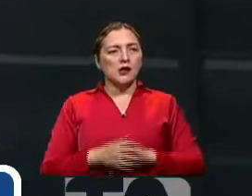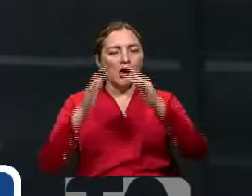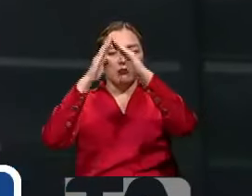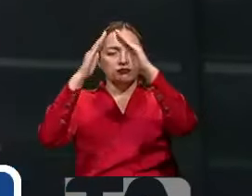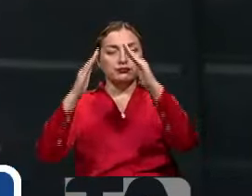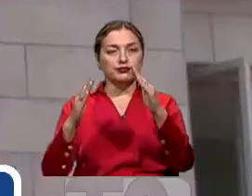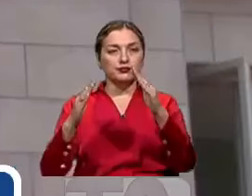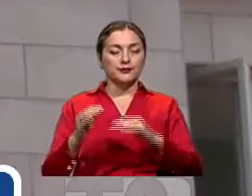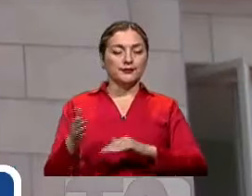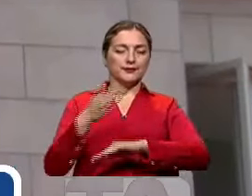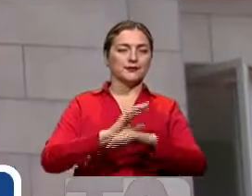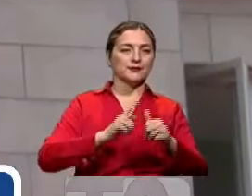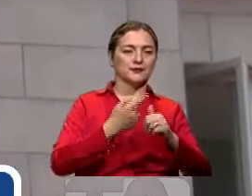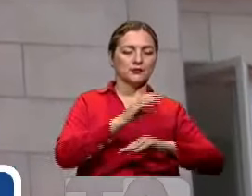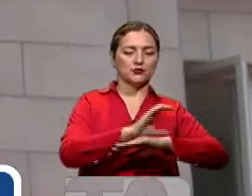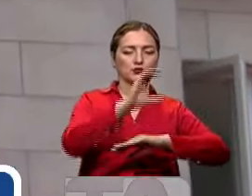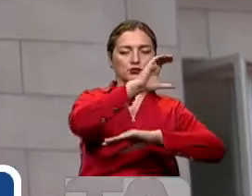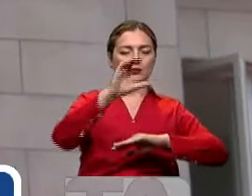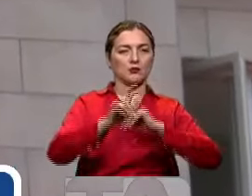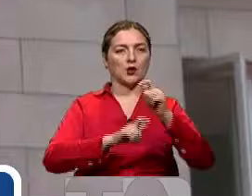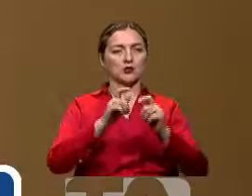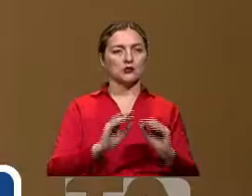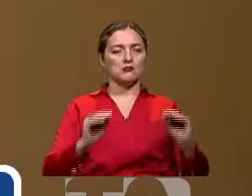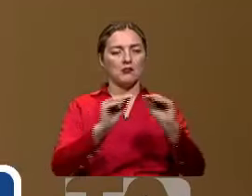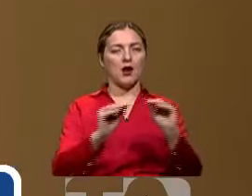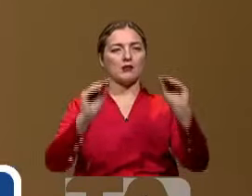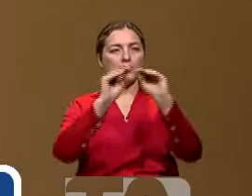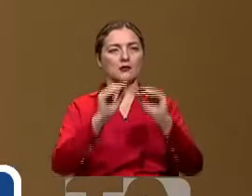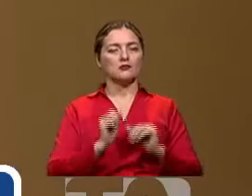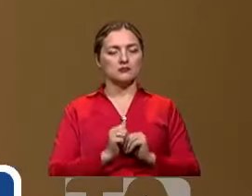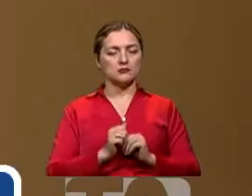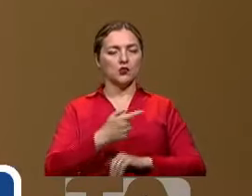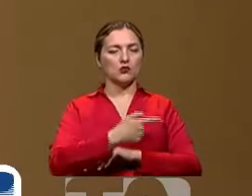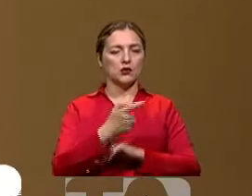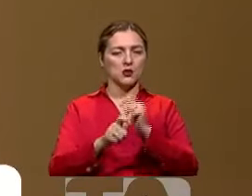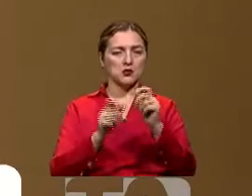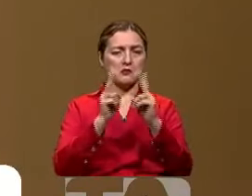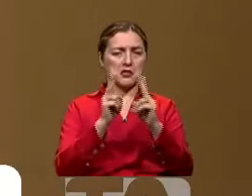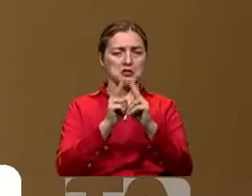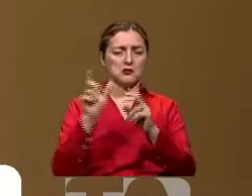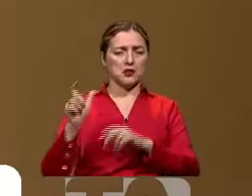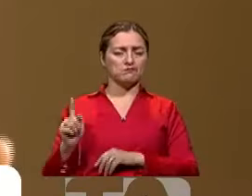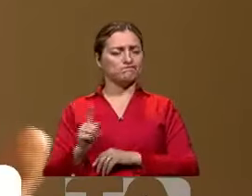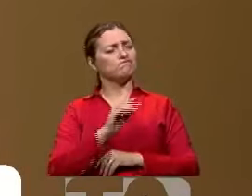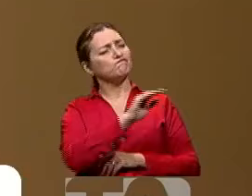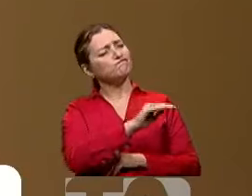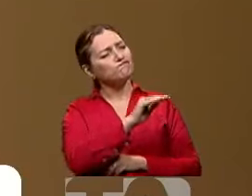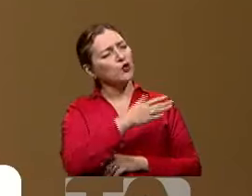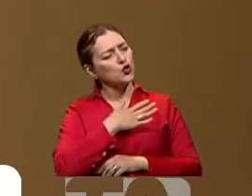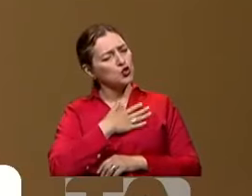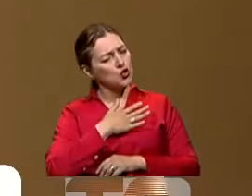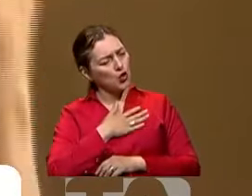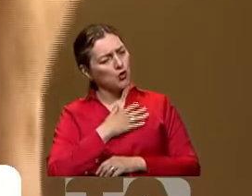es de dos pisos, pero el propietario quiso ampliarla. Pero cierto día vino el vecino y me dijo, yo voy a